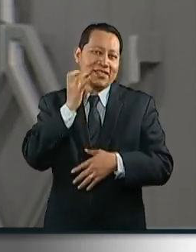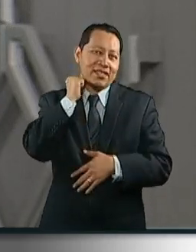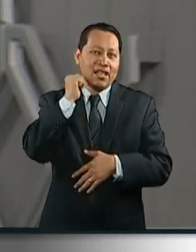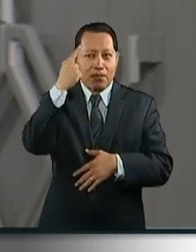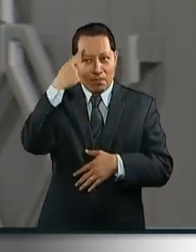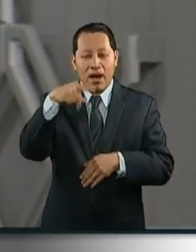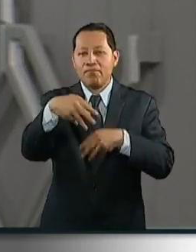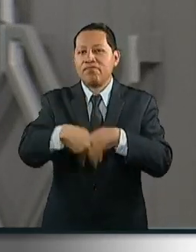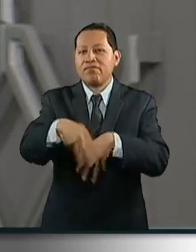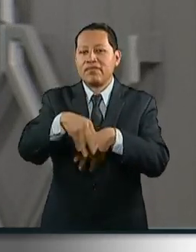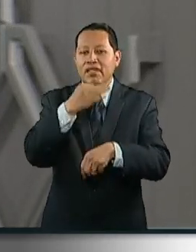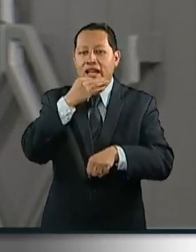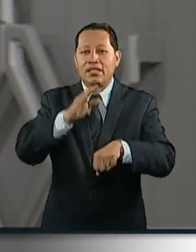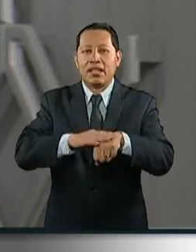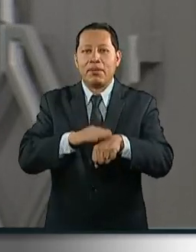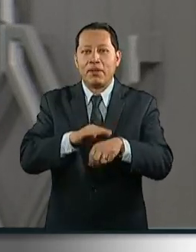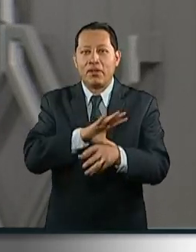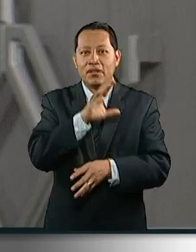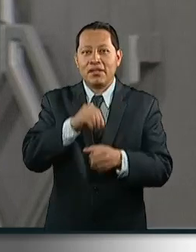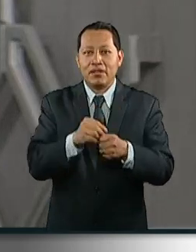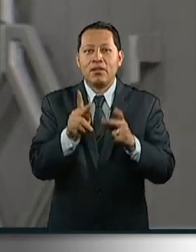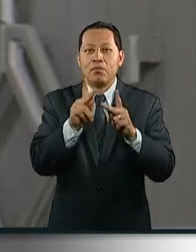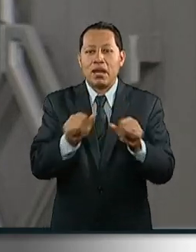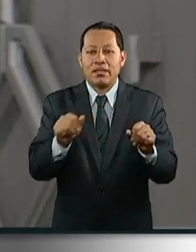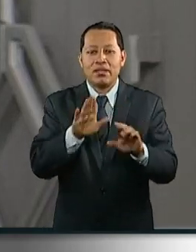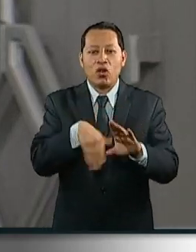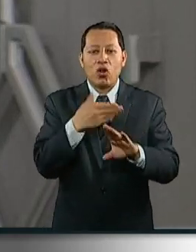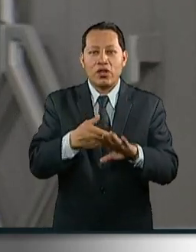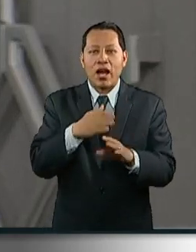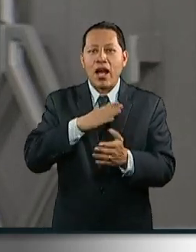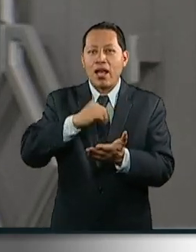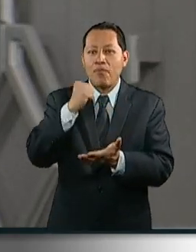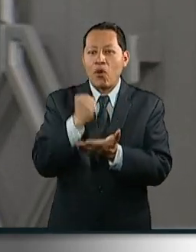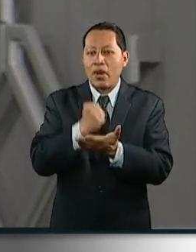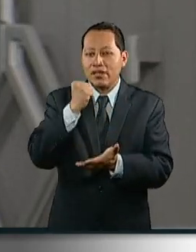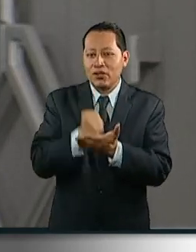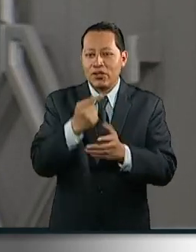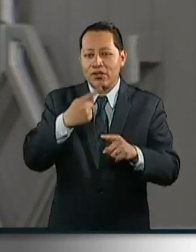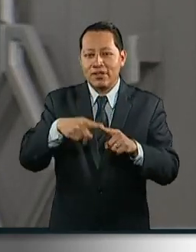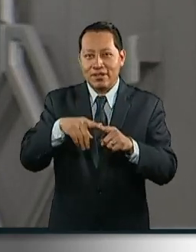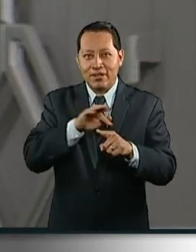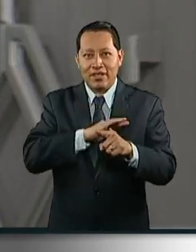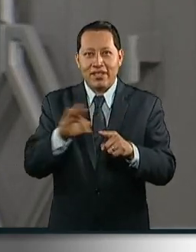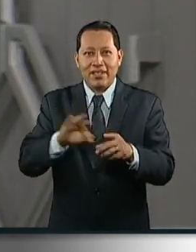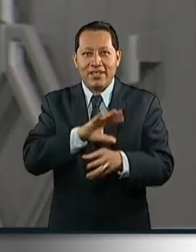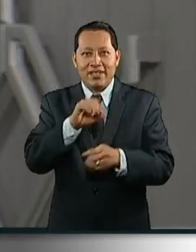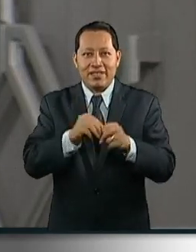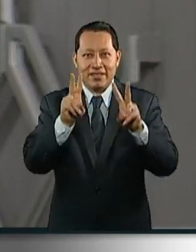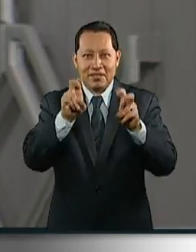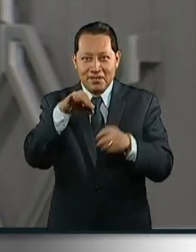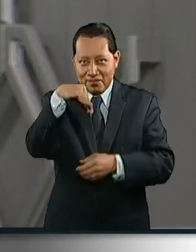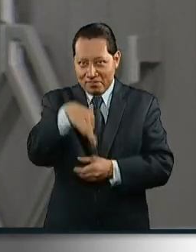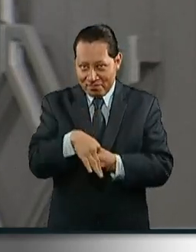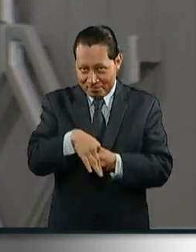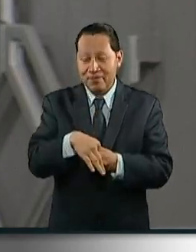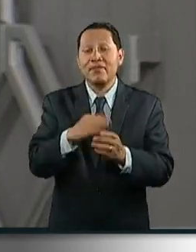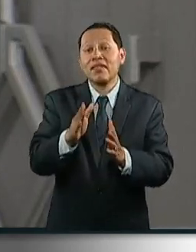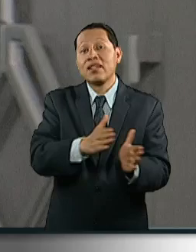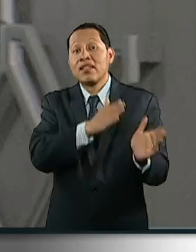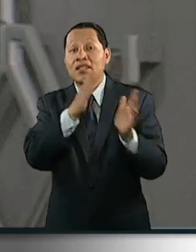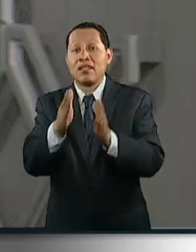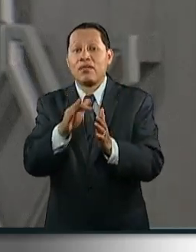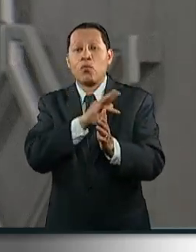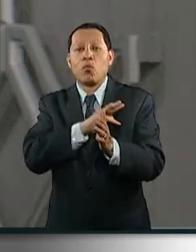para manifestarse de manera pacífica en contra de la aprobación de las leyes secundarias en materia electoral. Más tarde fueron recibidos